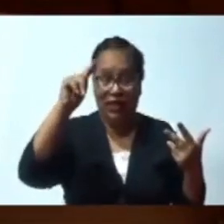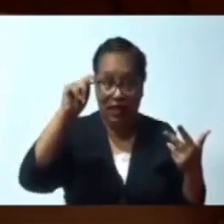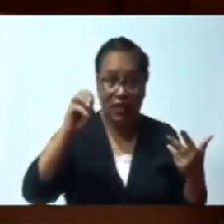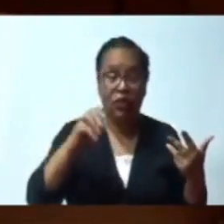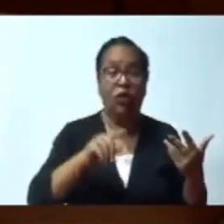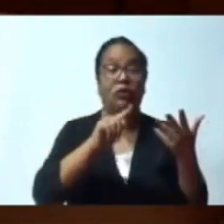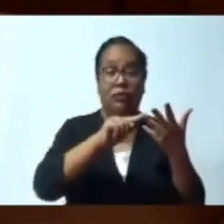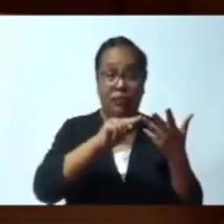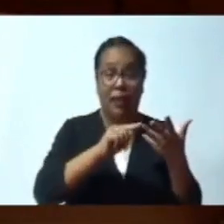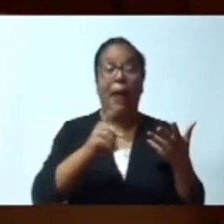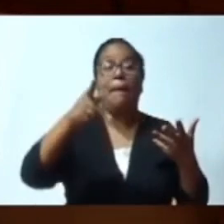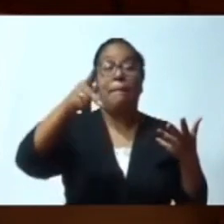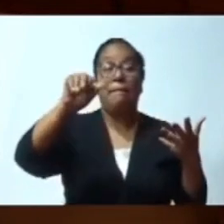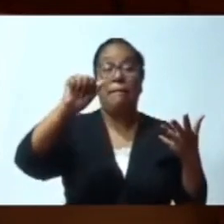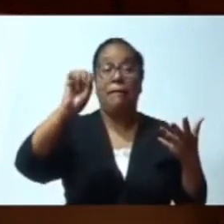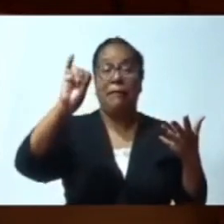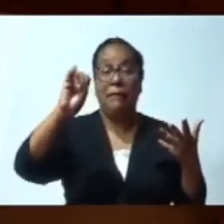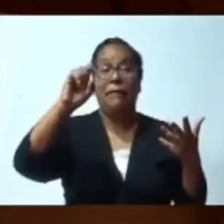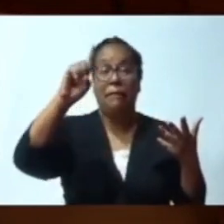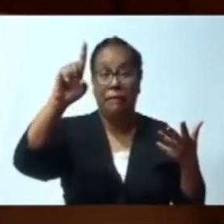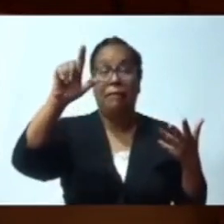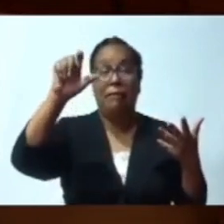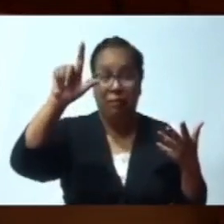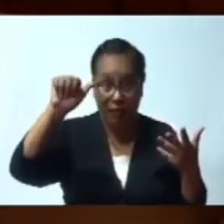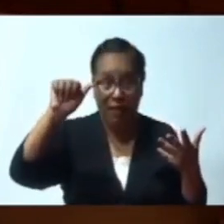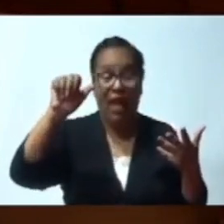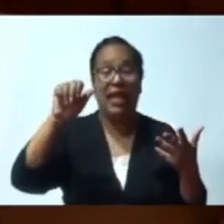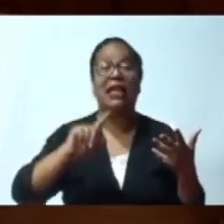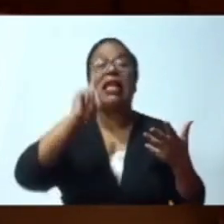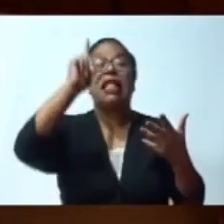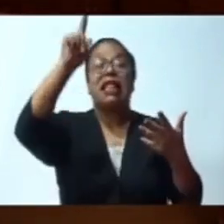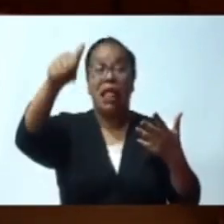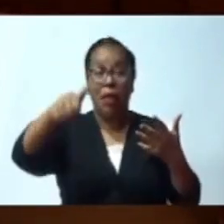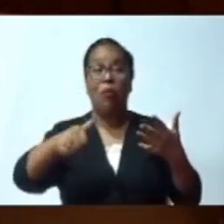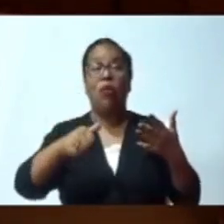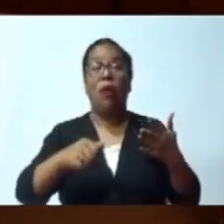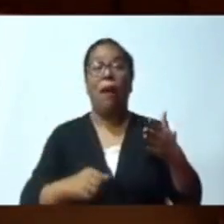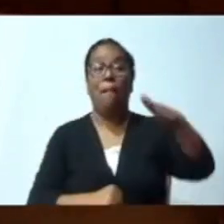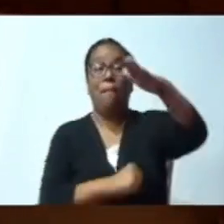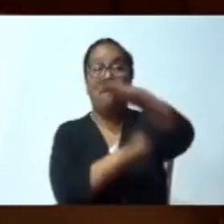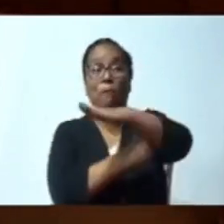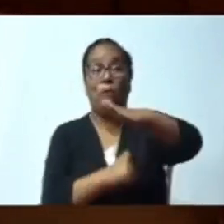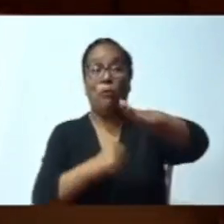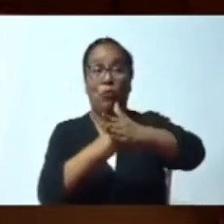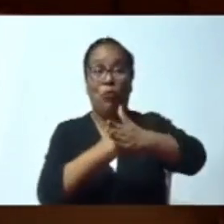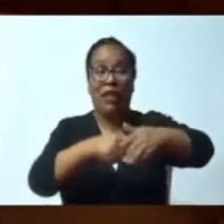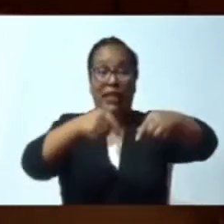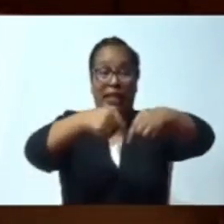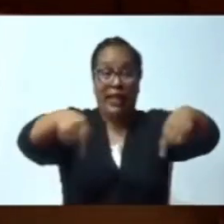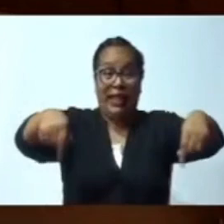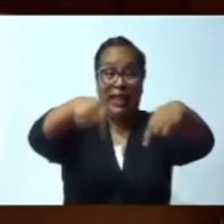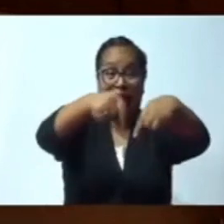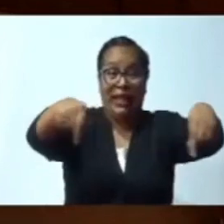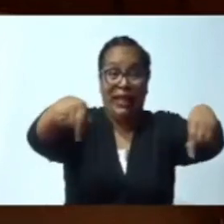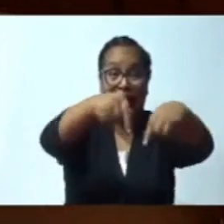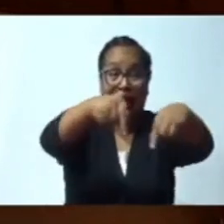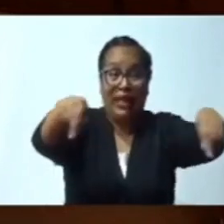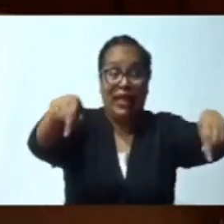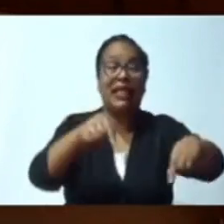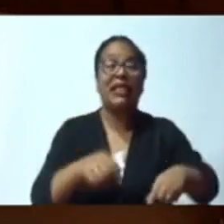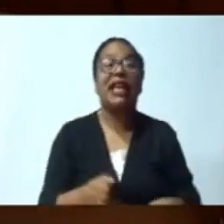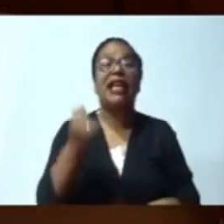Fundo Viejo, y después por último el puente de Palo que tuvimos que hacer, y que casi siempre se lo lleva el